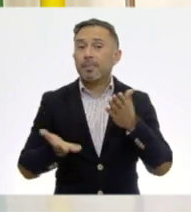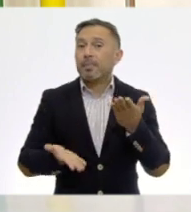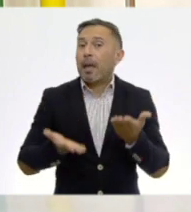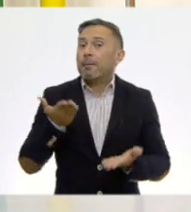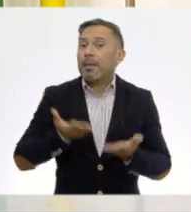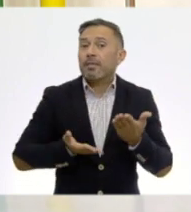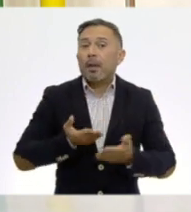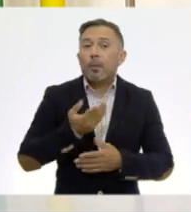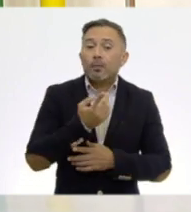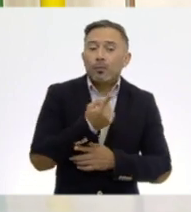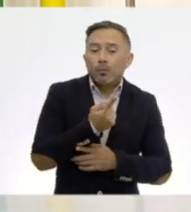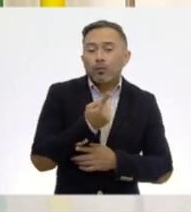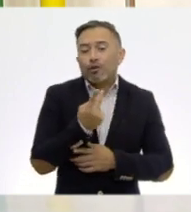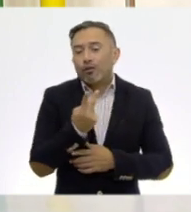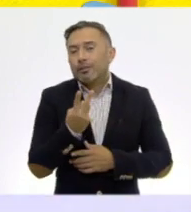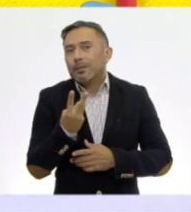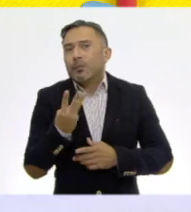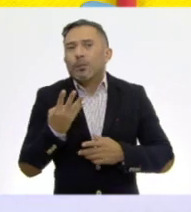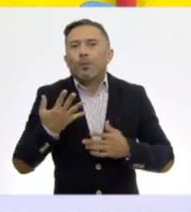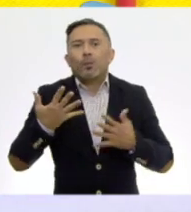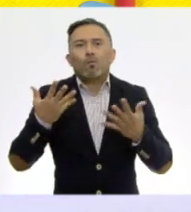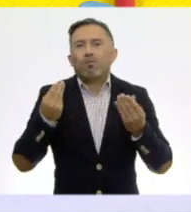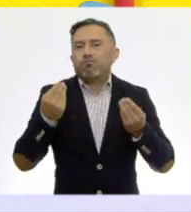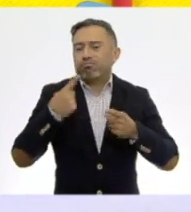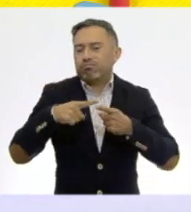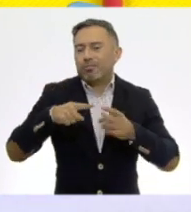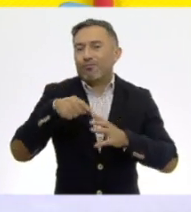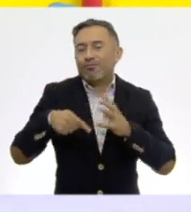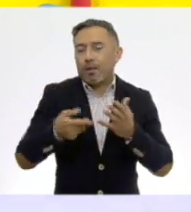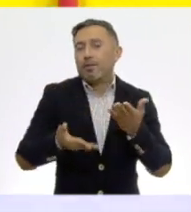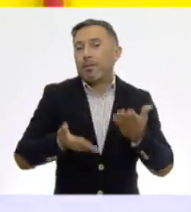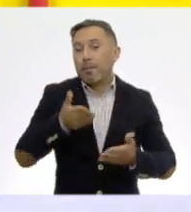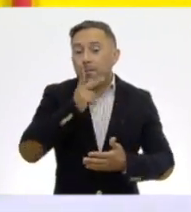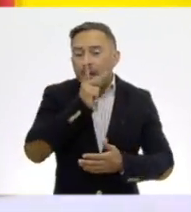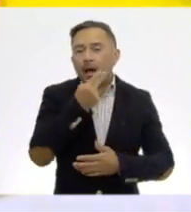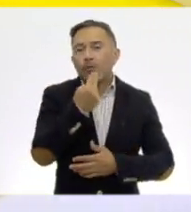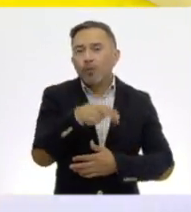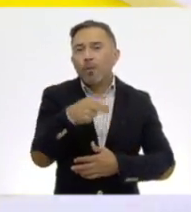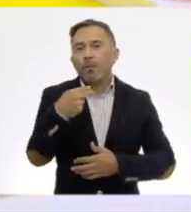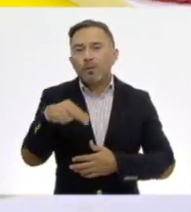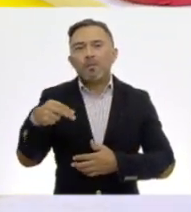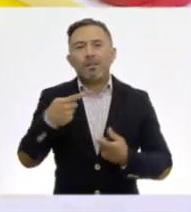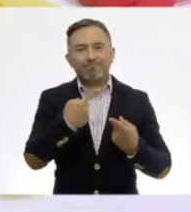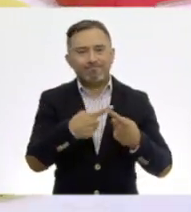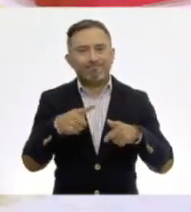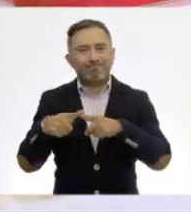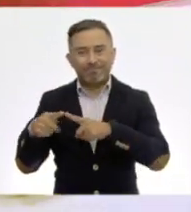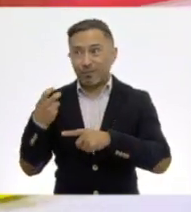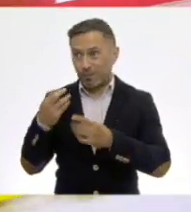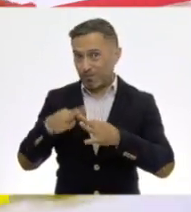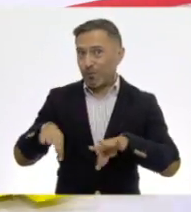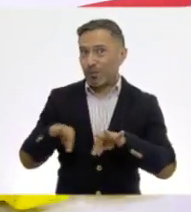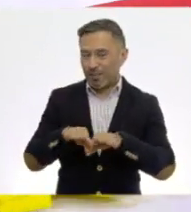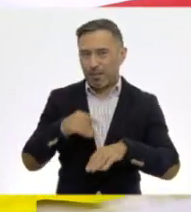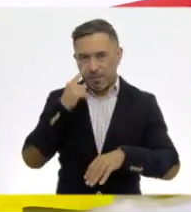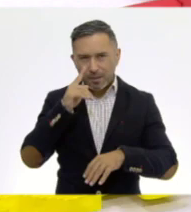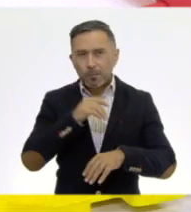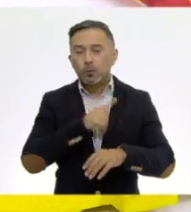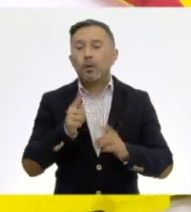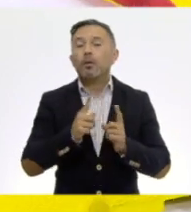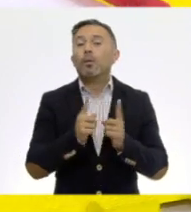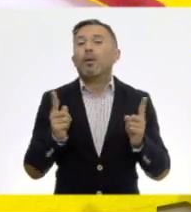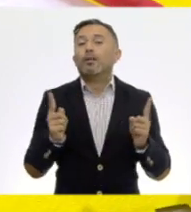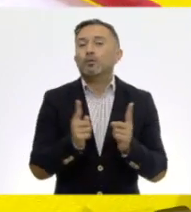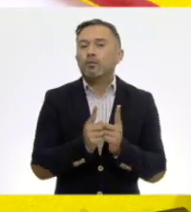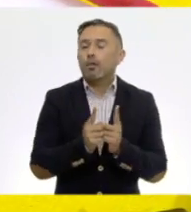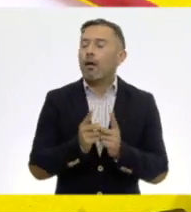su nombre. Exactamente, muy bien. Y es importante lo que yo aprendimos, las longitudes, de qué tamaño es sus